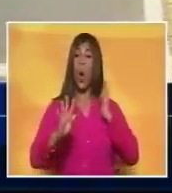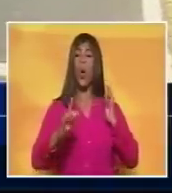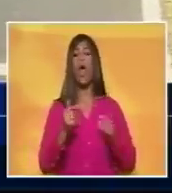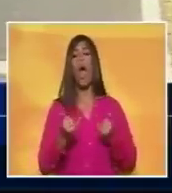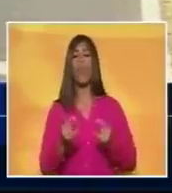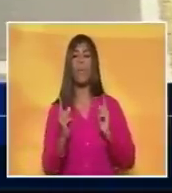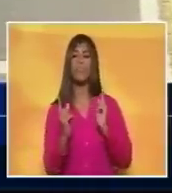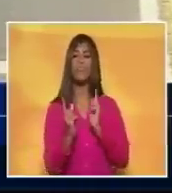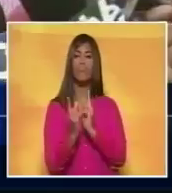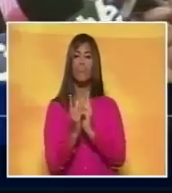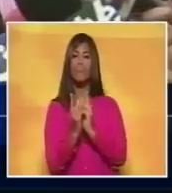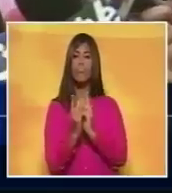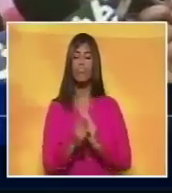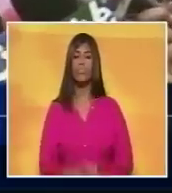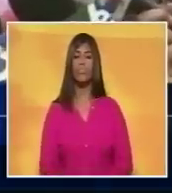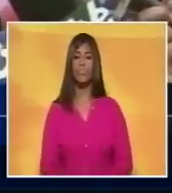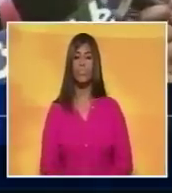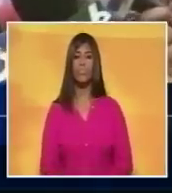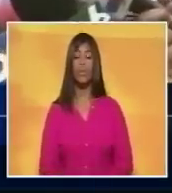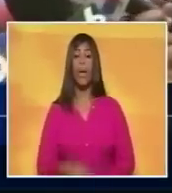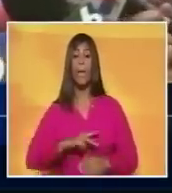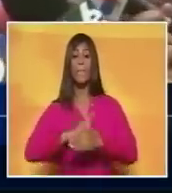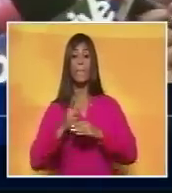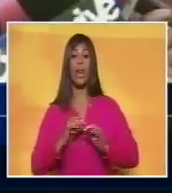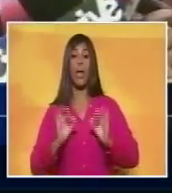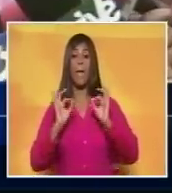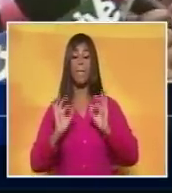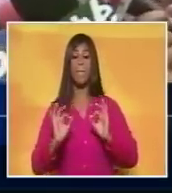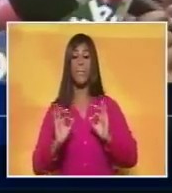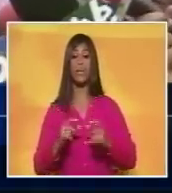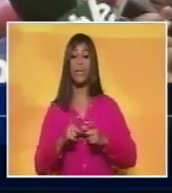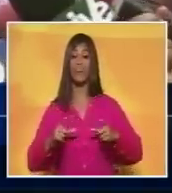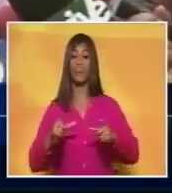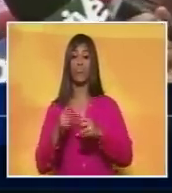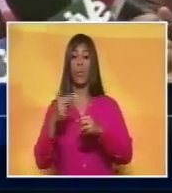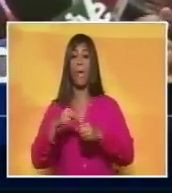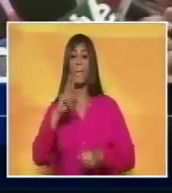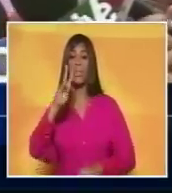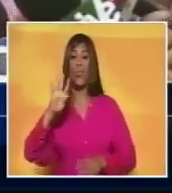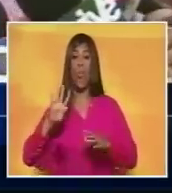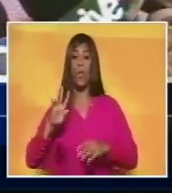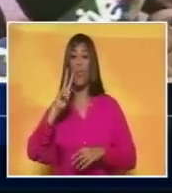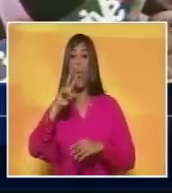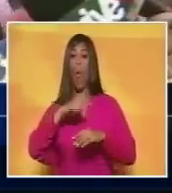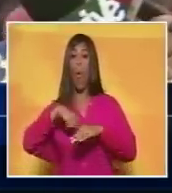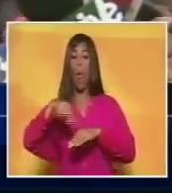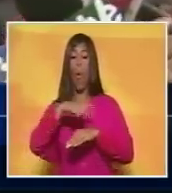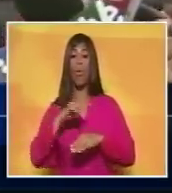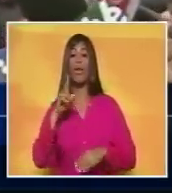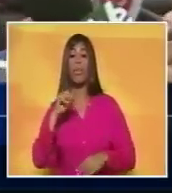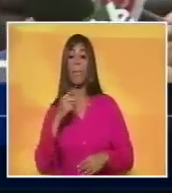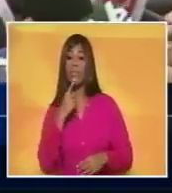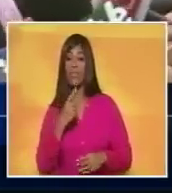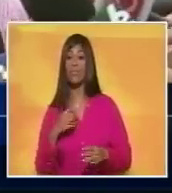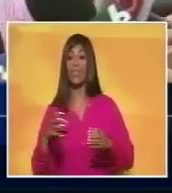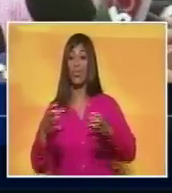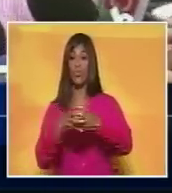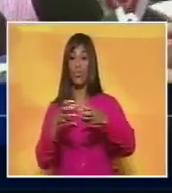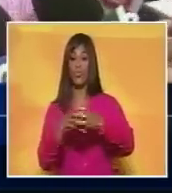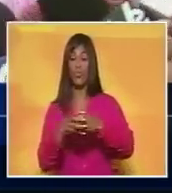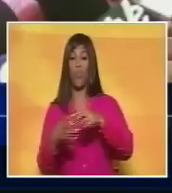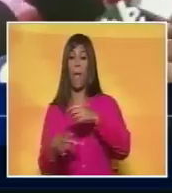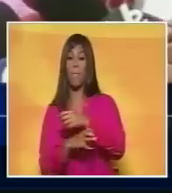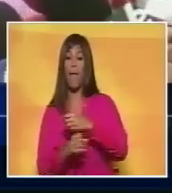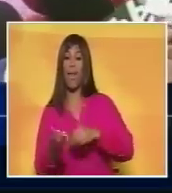en las estaciones de servicio. Vamos a un plan especial para algunas estaciones de servicio a las 24 horas. Y también anunciar que desmantelamos una red